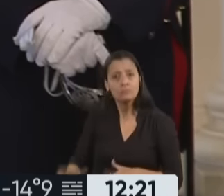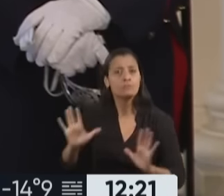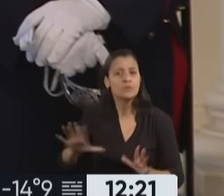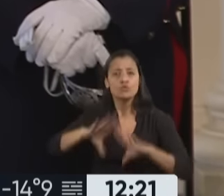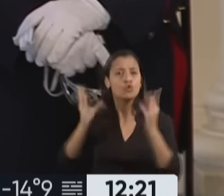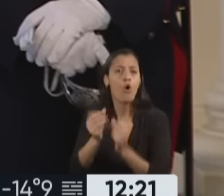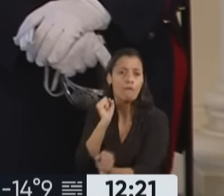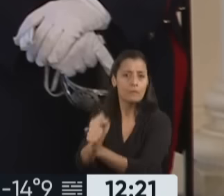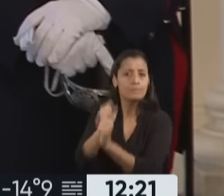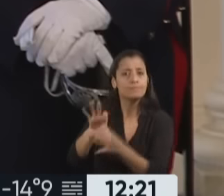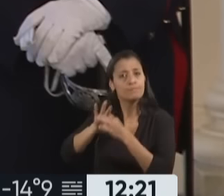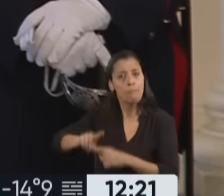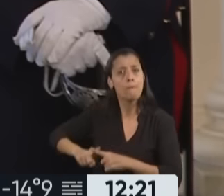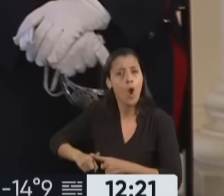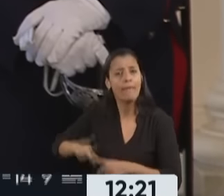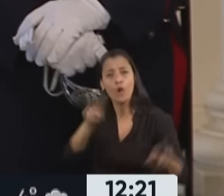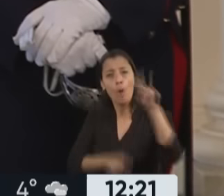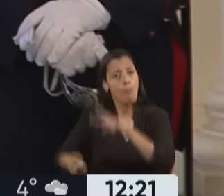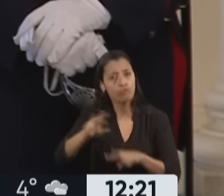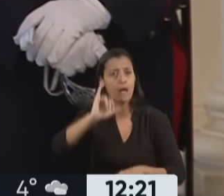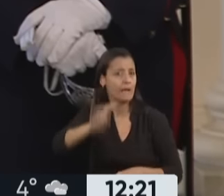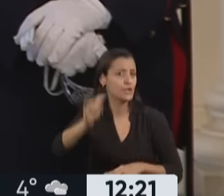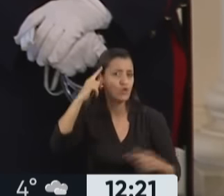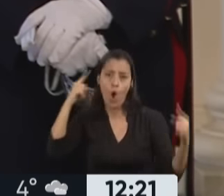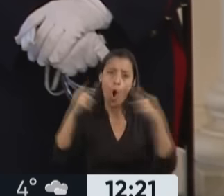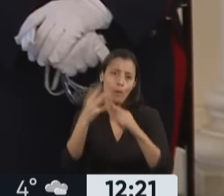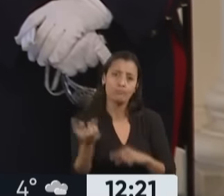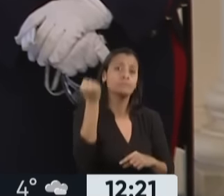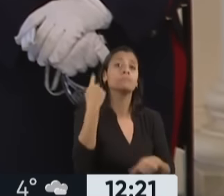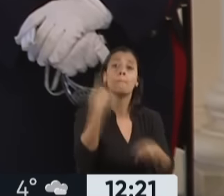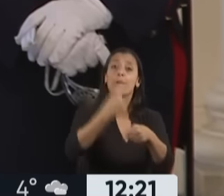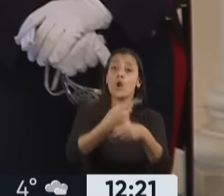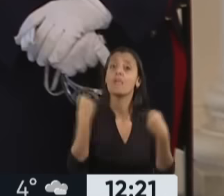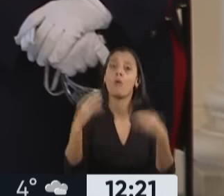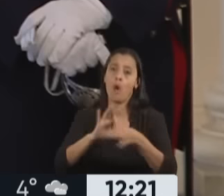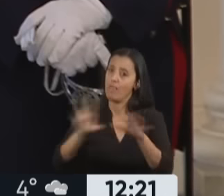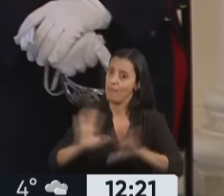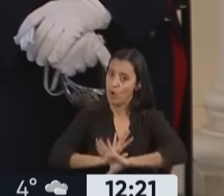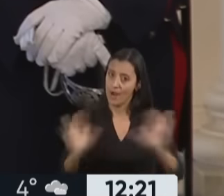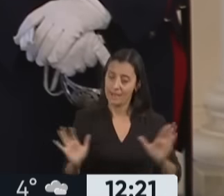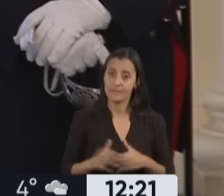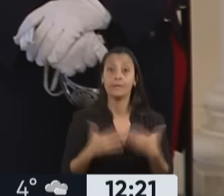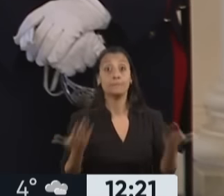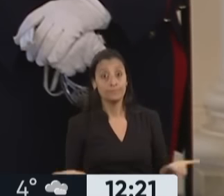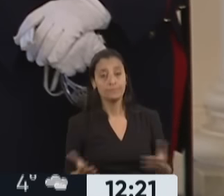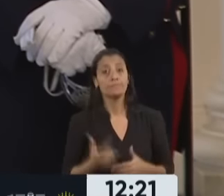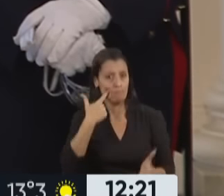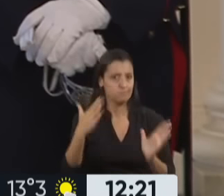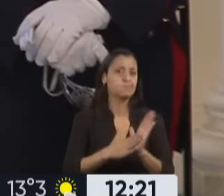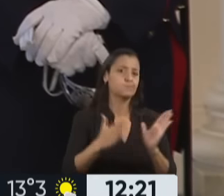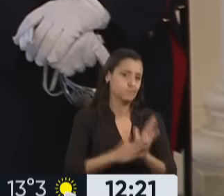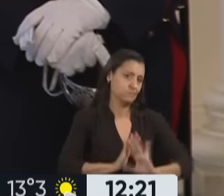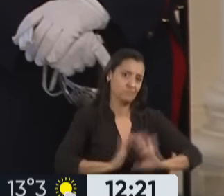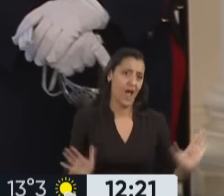trayectoria política se desarrolló siguiendo ese fundamental principio, el de la democracia, como quedó